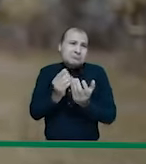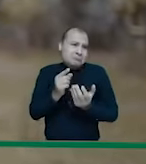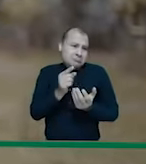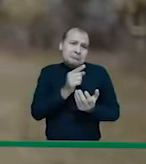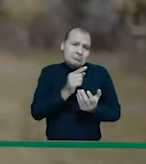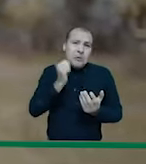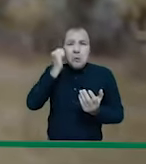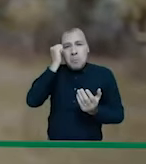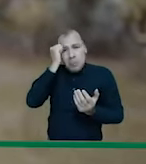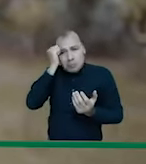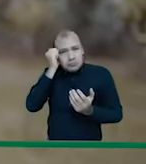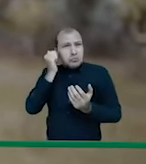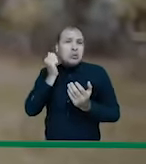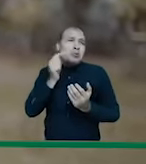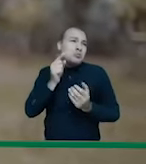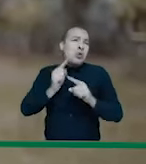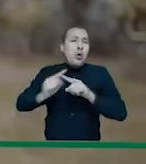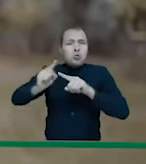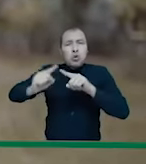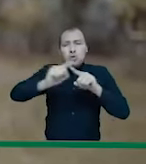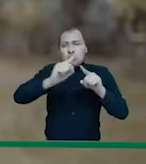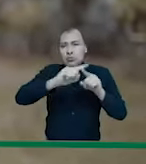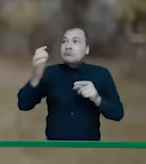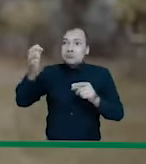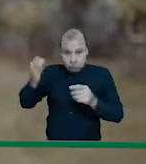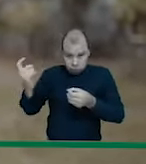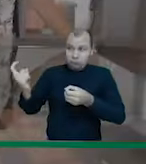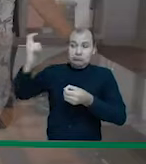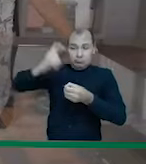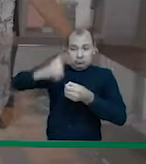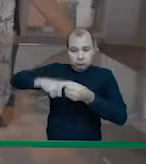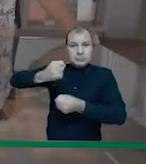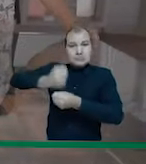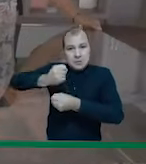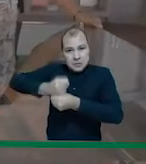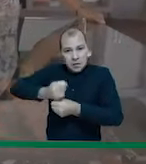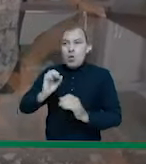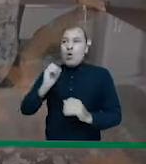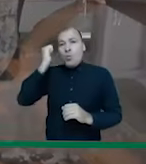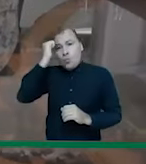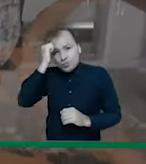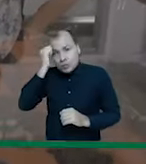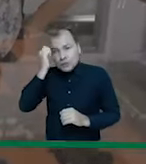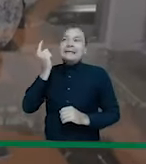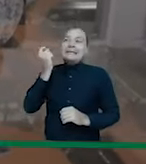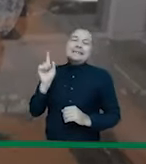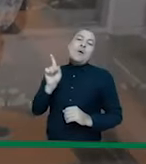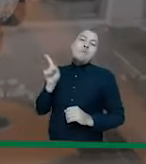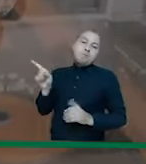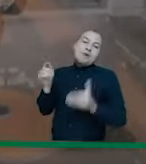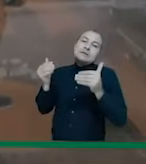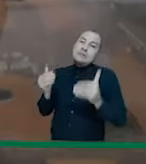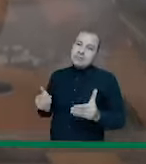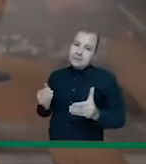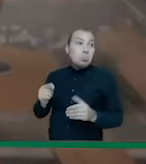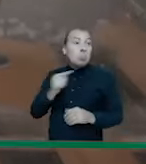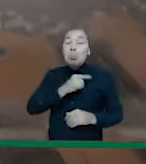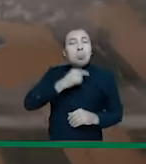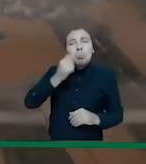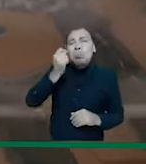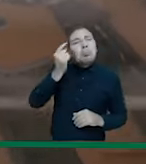diversidad, la conciencia de que existían compañeros y compañeras, tanto en calidad de estudiantes o profesores o